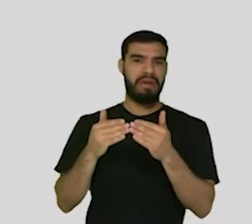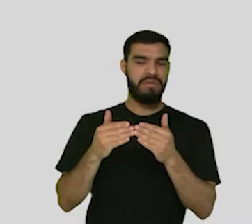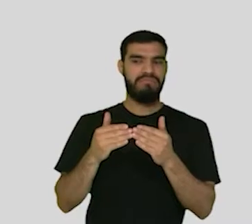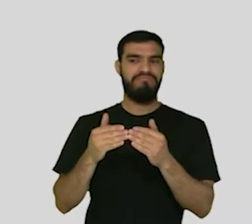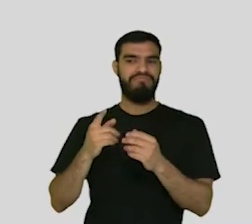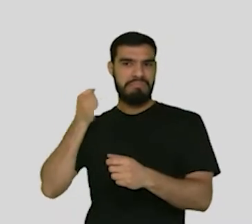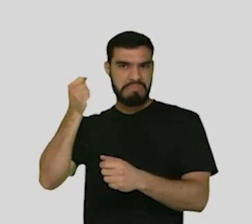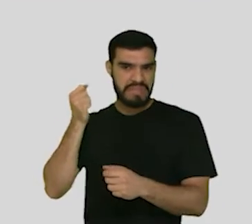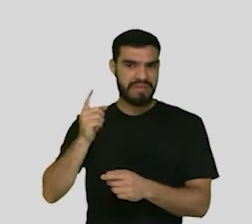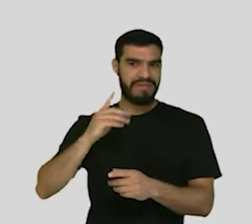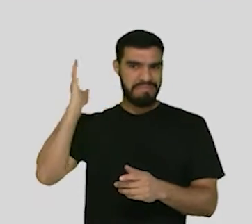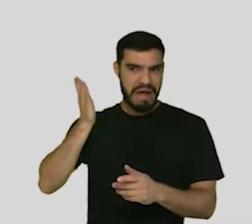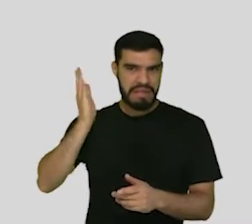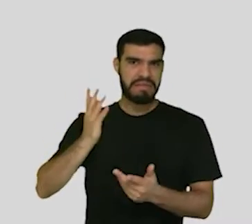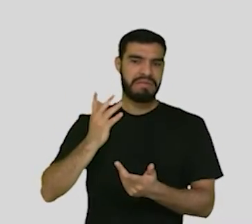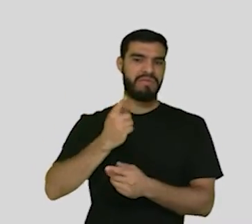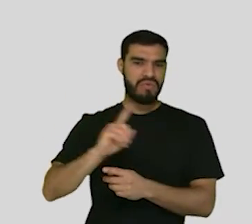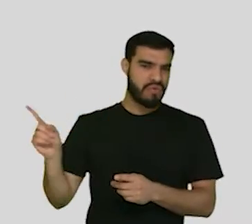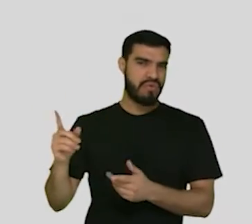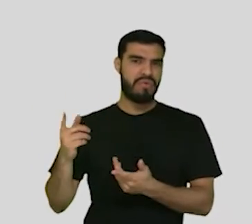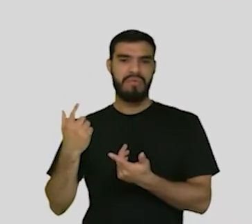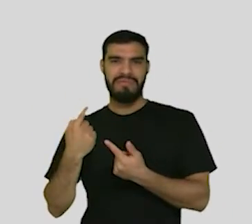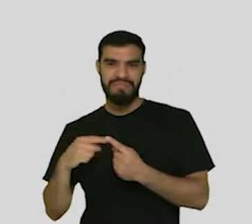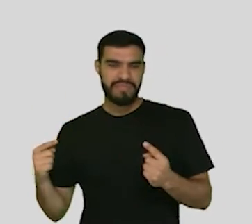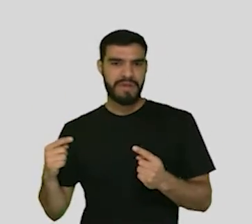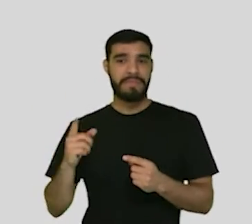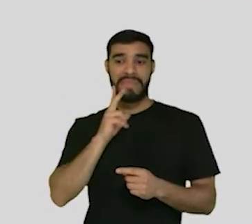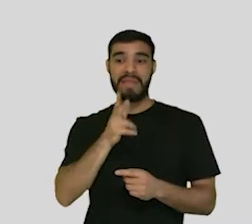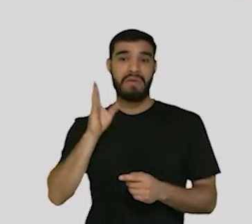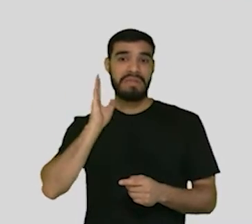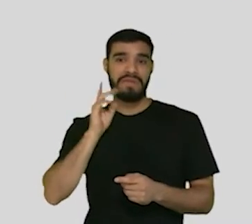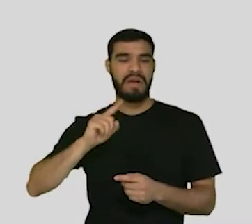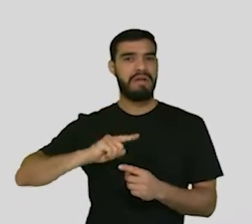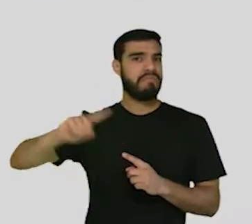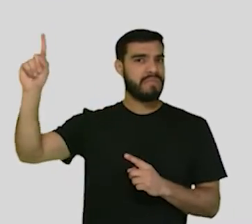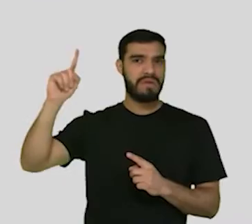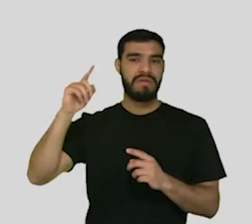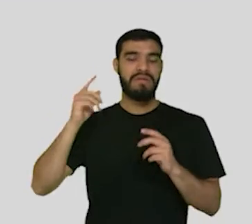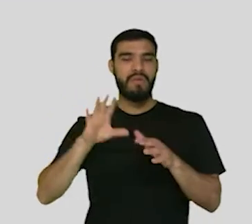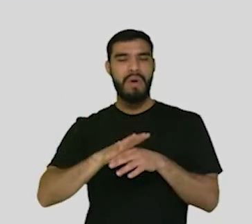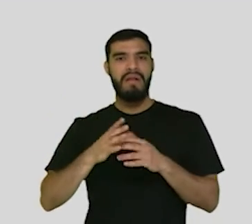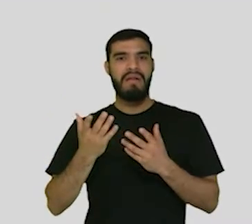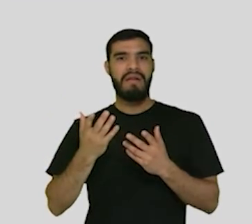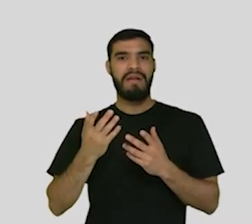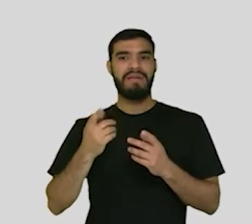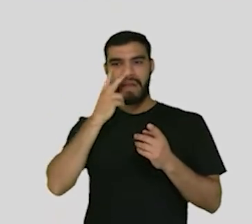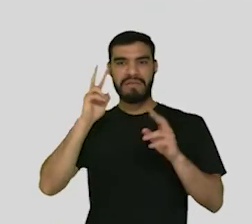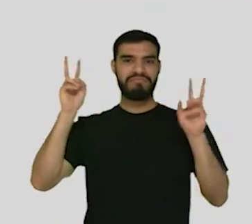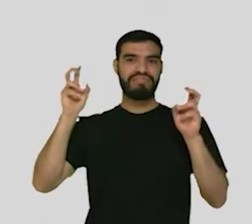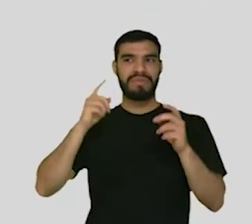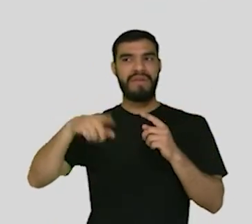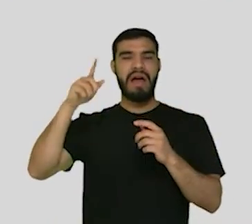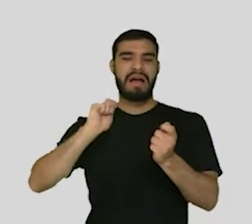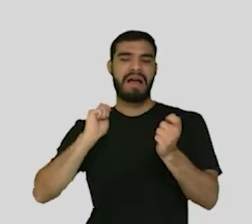guape mi tacuña lesbiana pe o rajaca oñe convertivo hoy no pa un botú